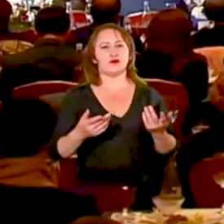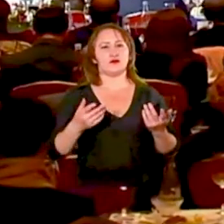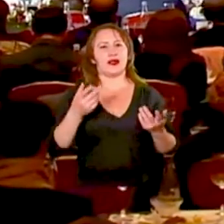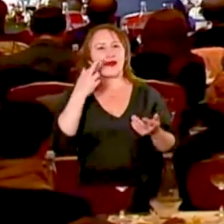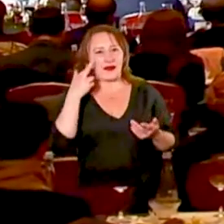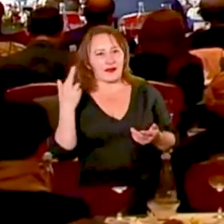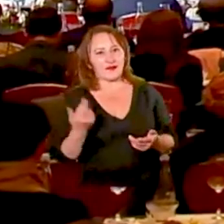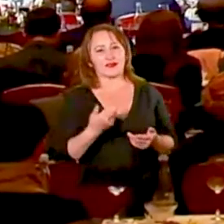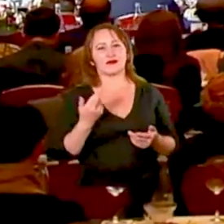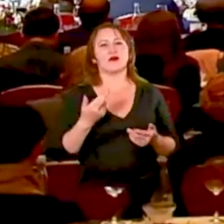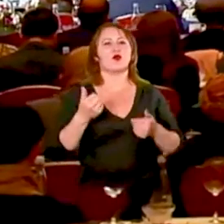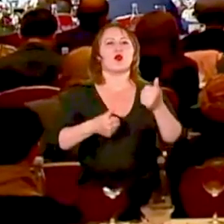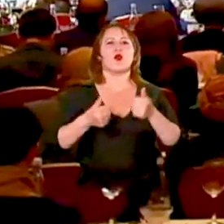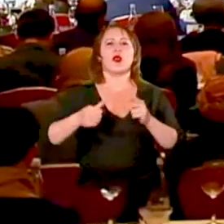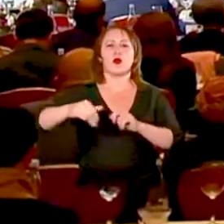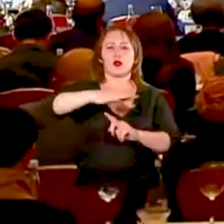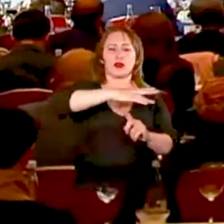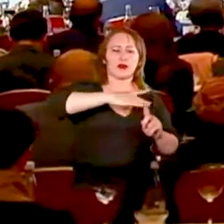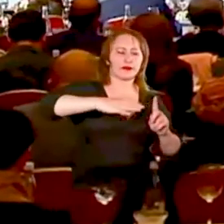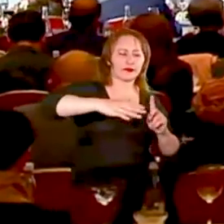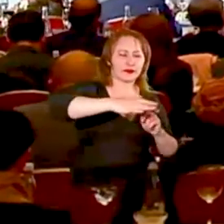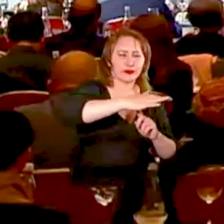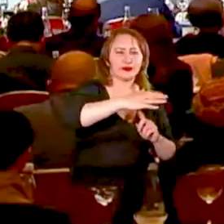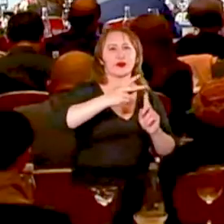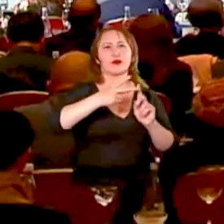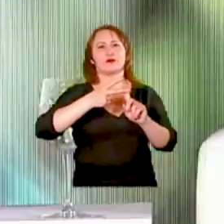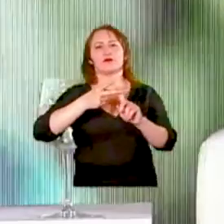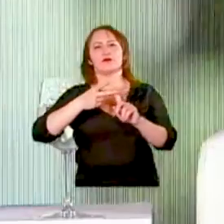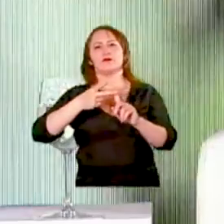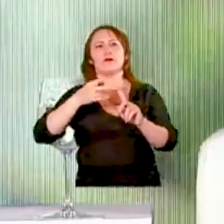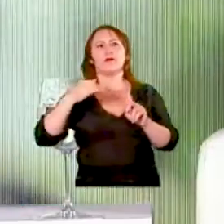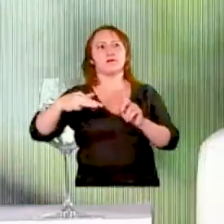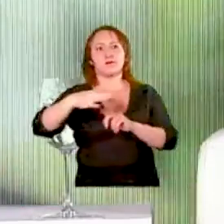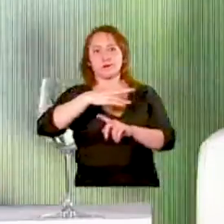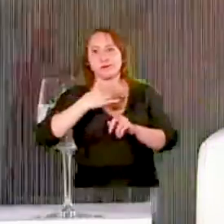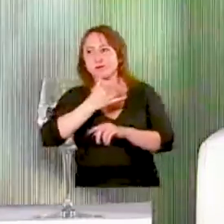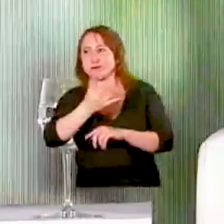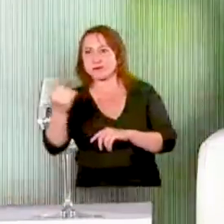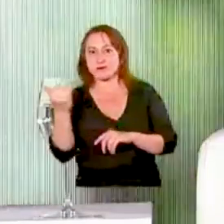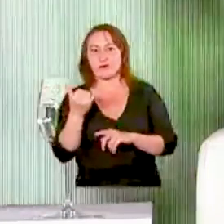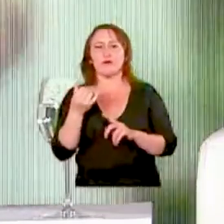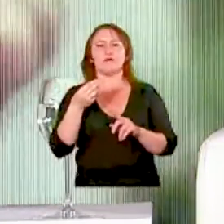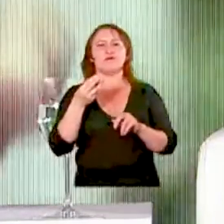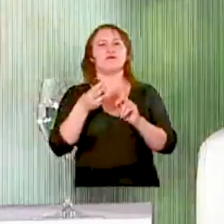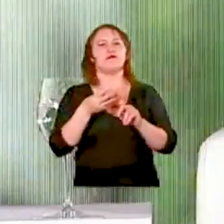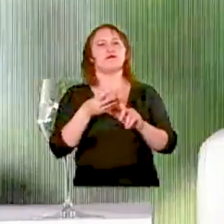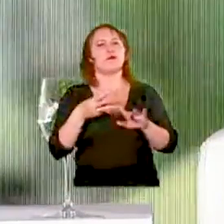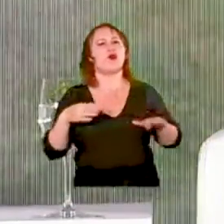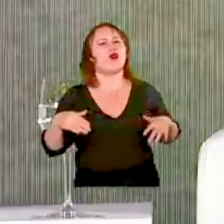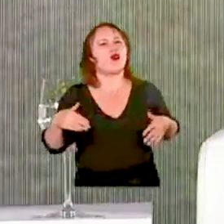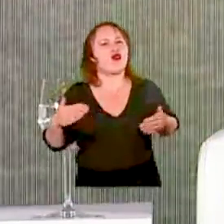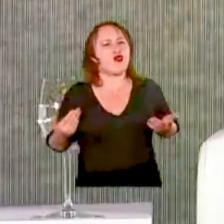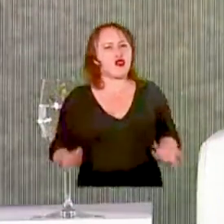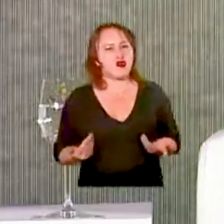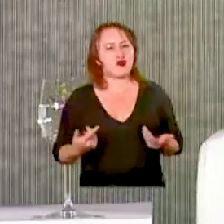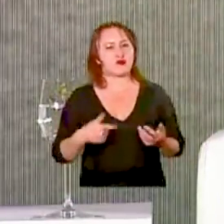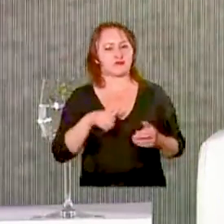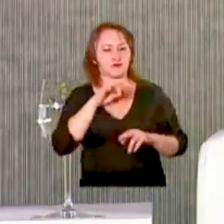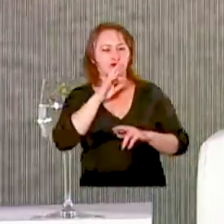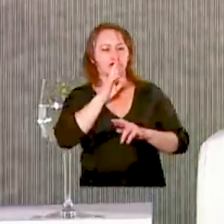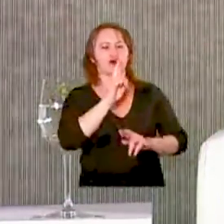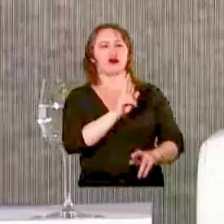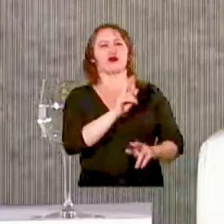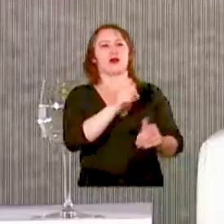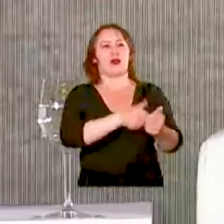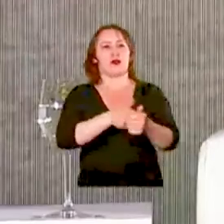estamos revisando cuál es el contexto, cuál es el entorno que se está presentando, de qué manera se están